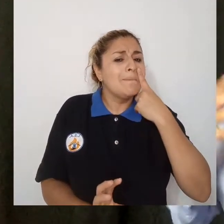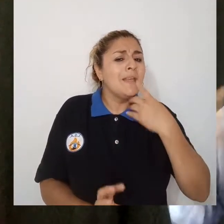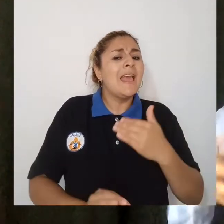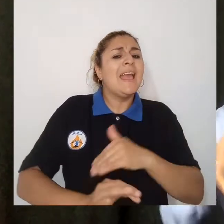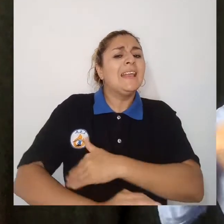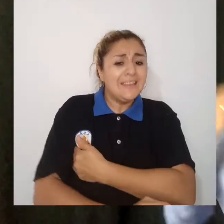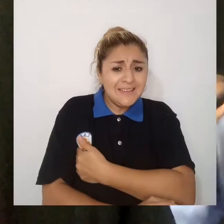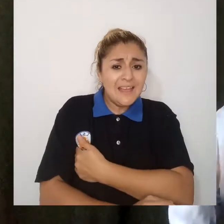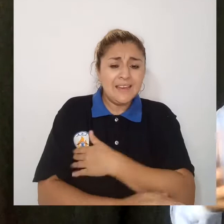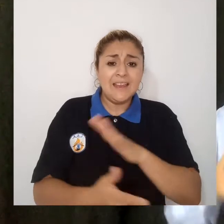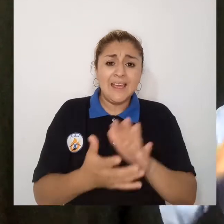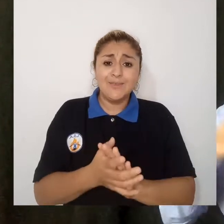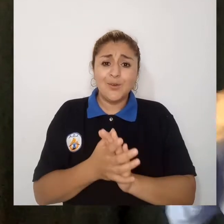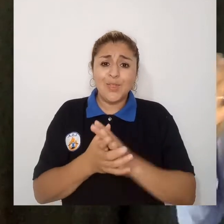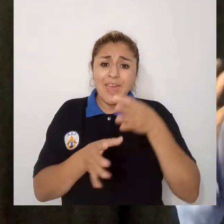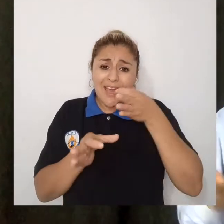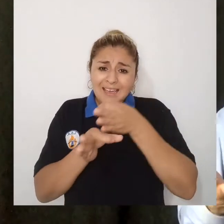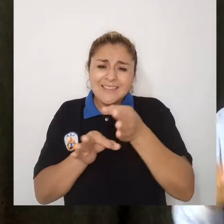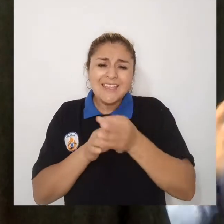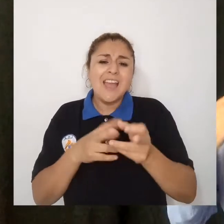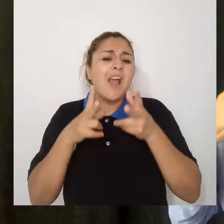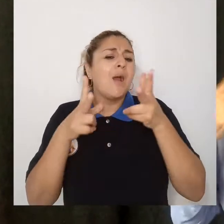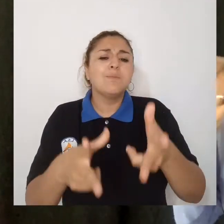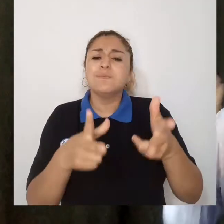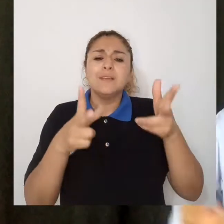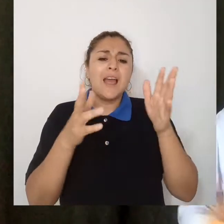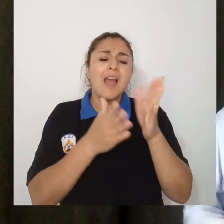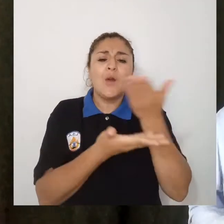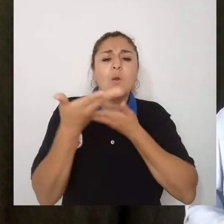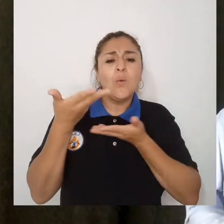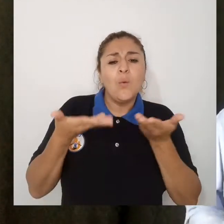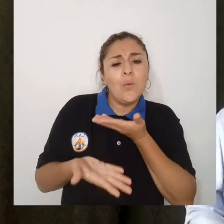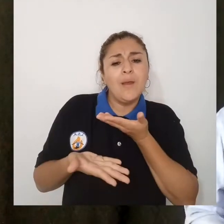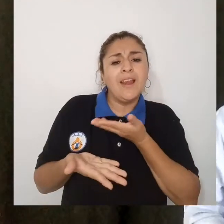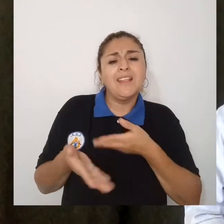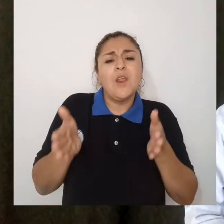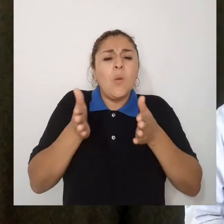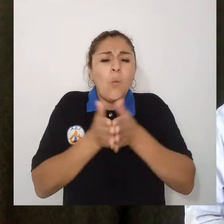el oración evangelización en compartir en estar juntos